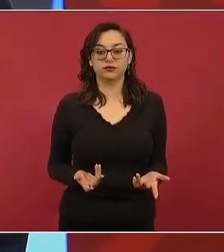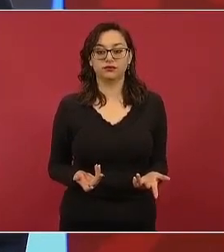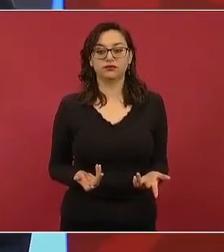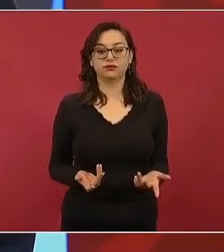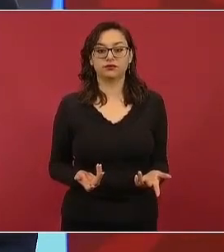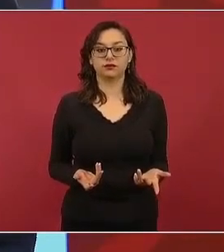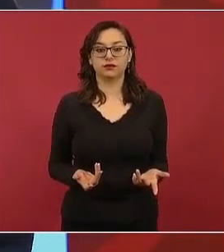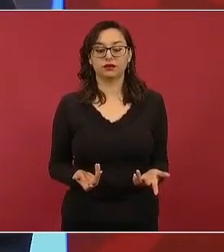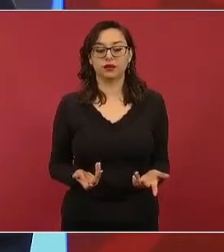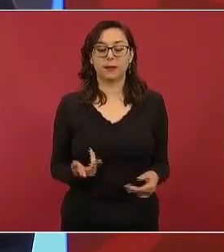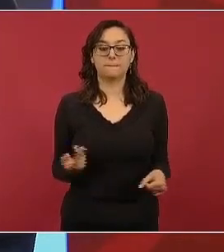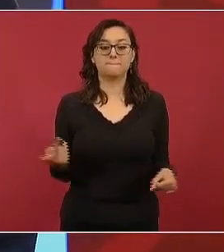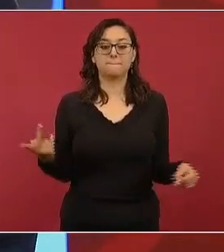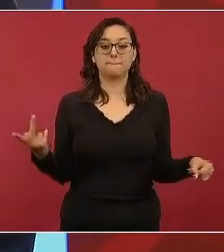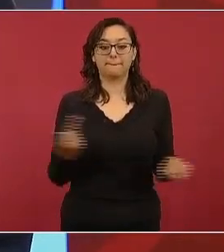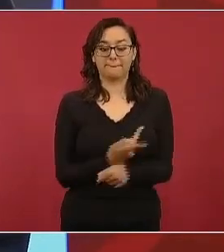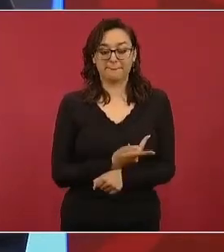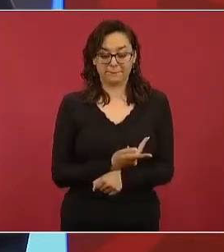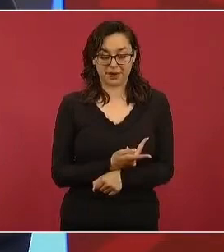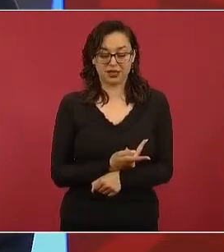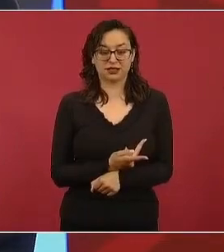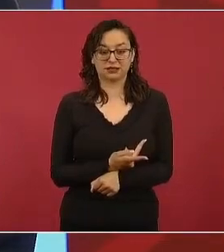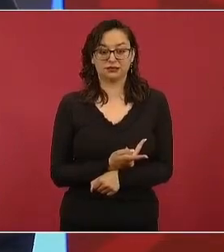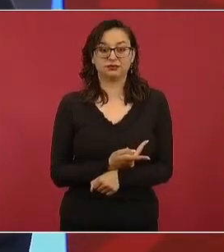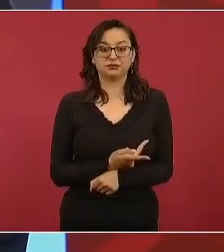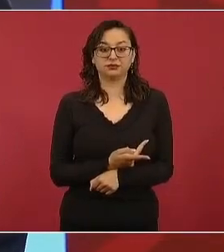de las terminales para introducir